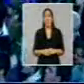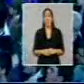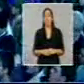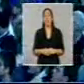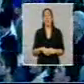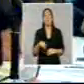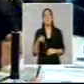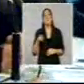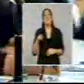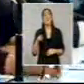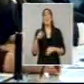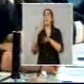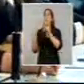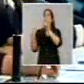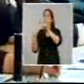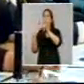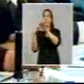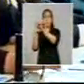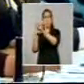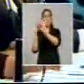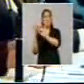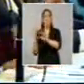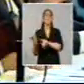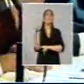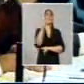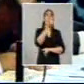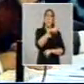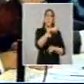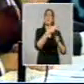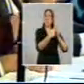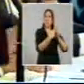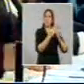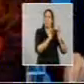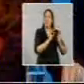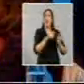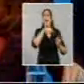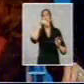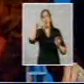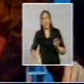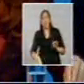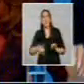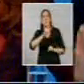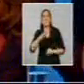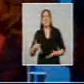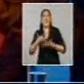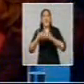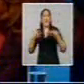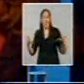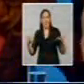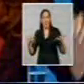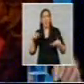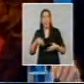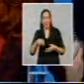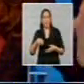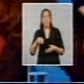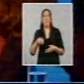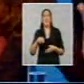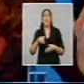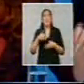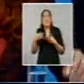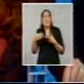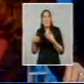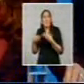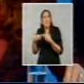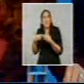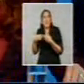de ahí nos fuimos a mi querida Río Grande, allá a la isla, cerquita de